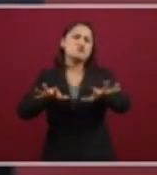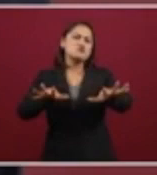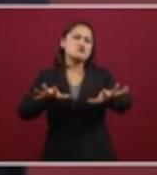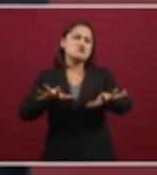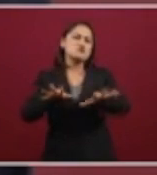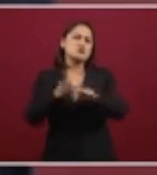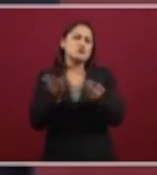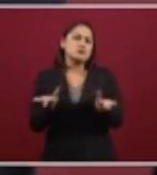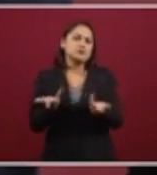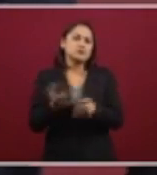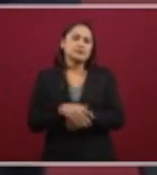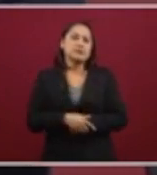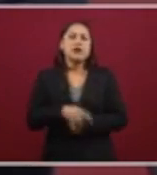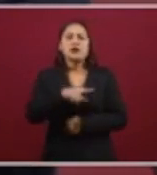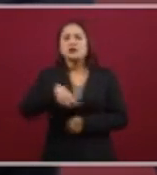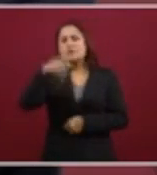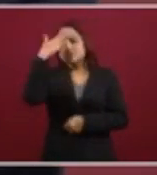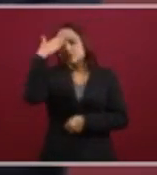Todo lo que